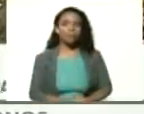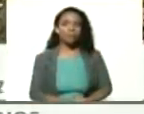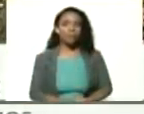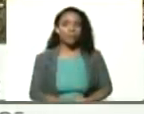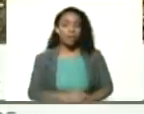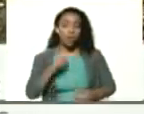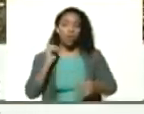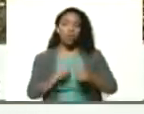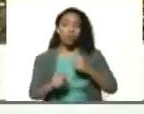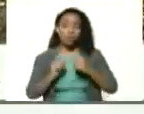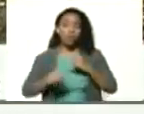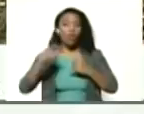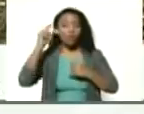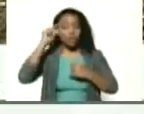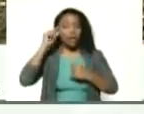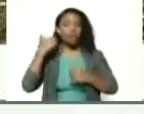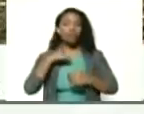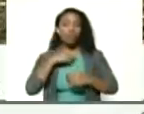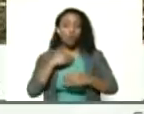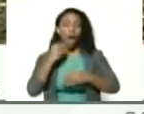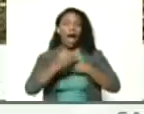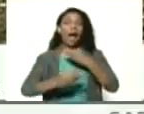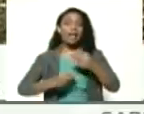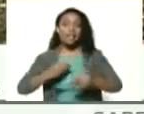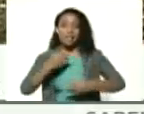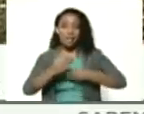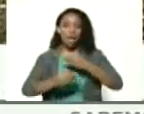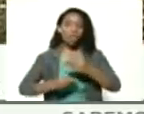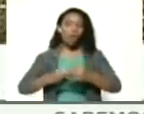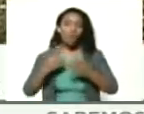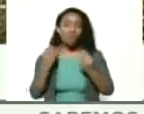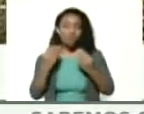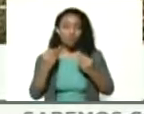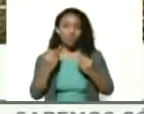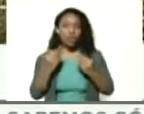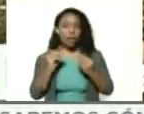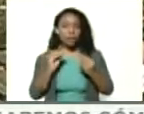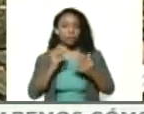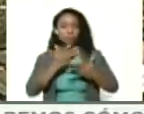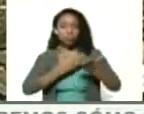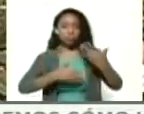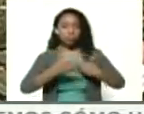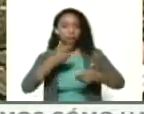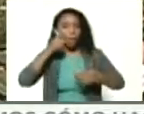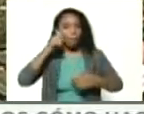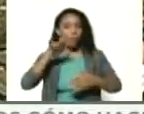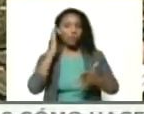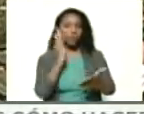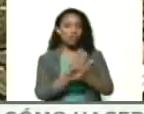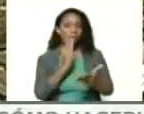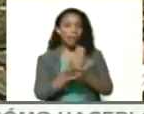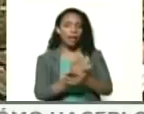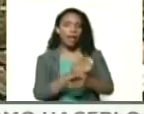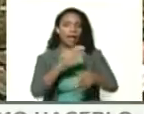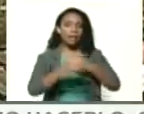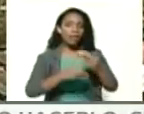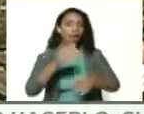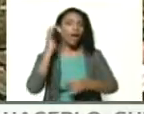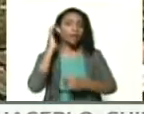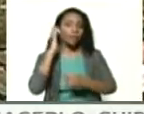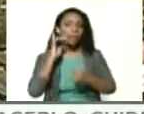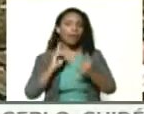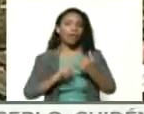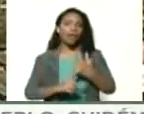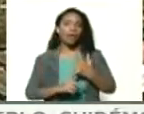Últimamente, en los últimos días, hemos estado haciendo mucha relación con el pueblo, como siempre, haciendo asambleas,